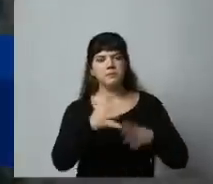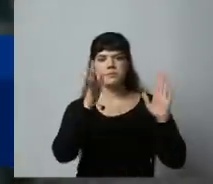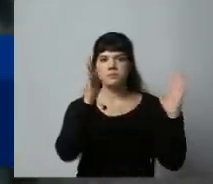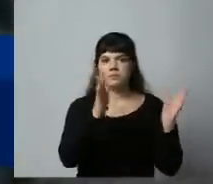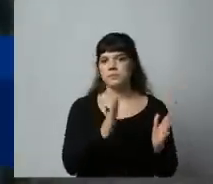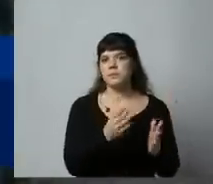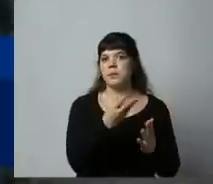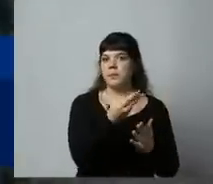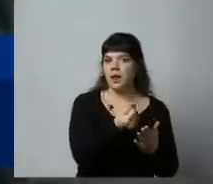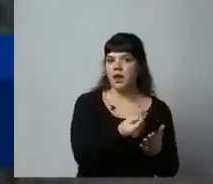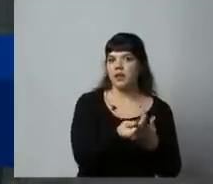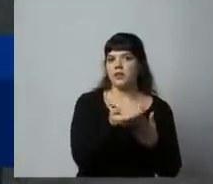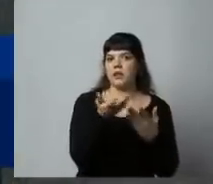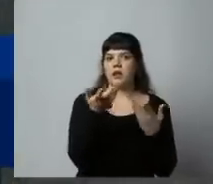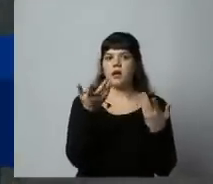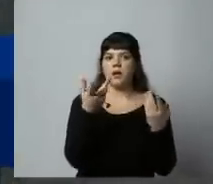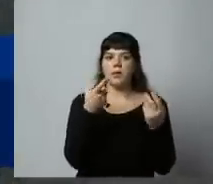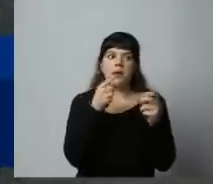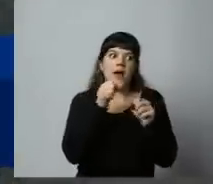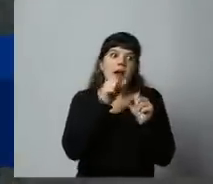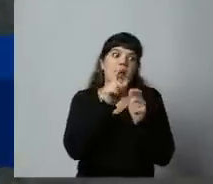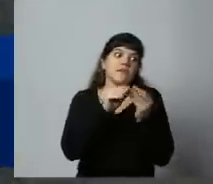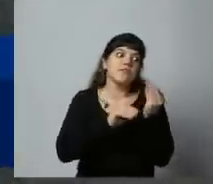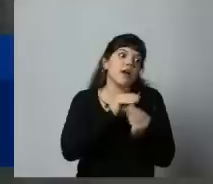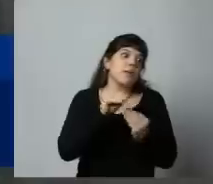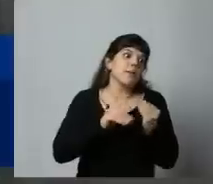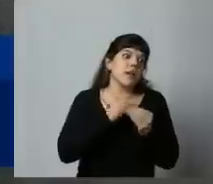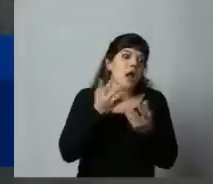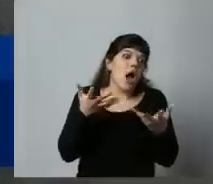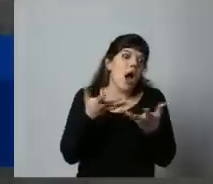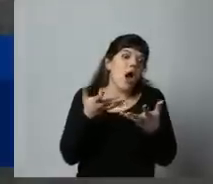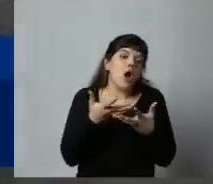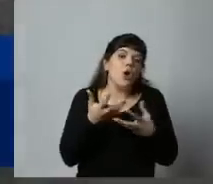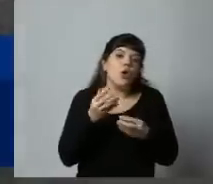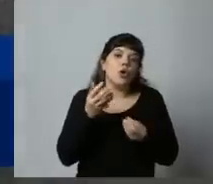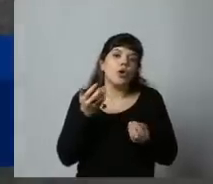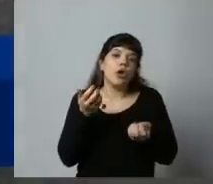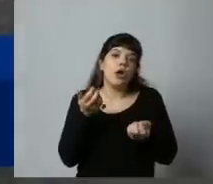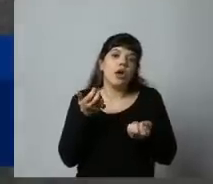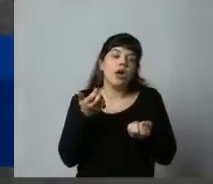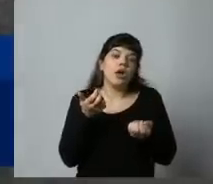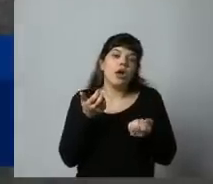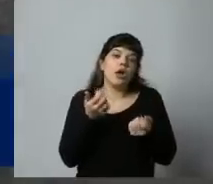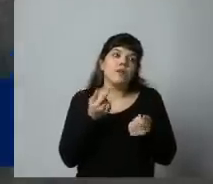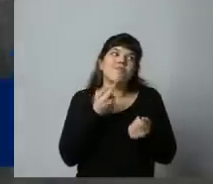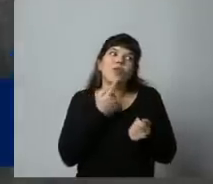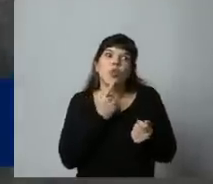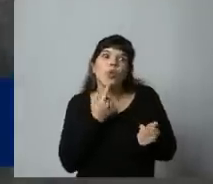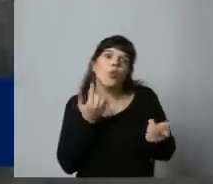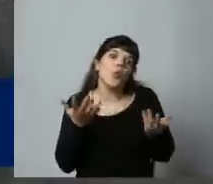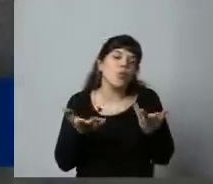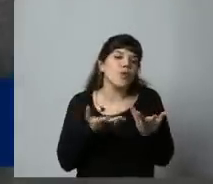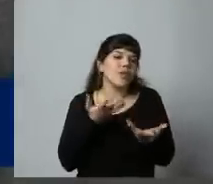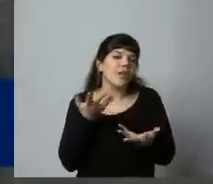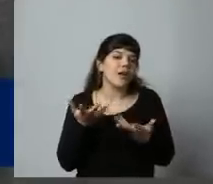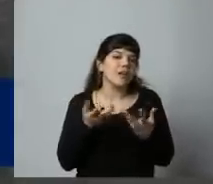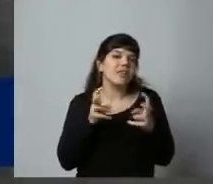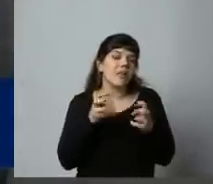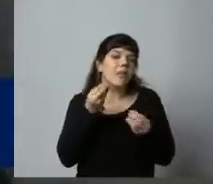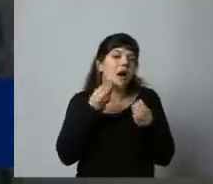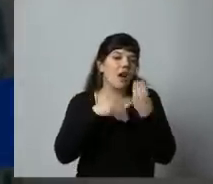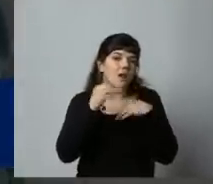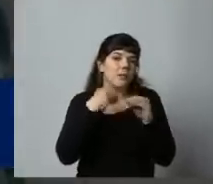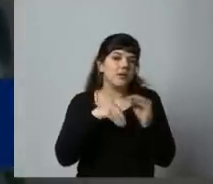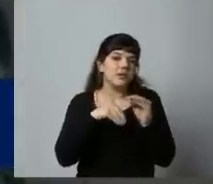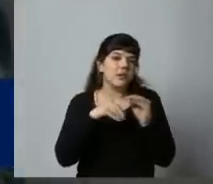autoinferida que hoy entran a a dudar la alimentación es